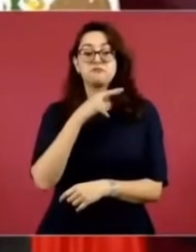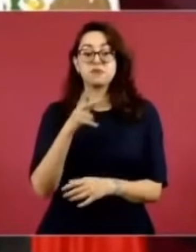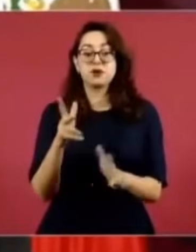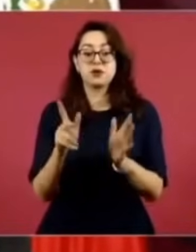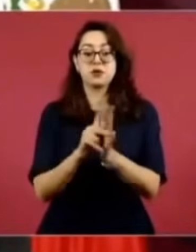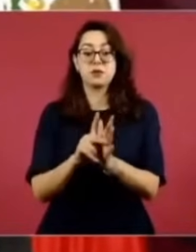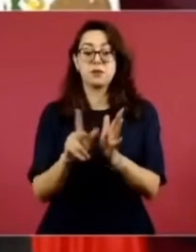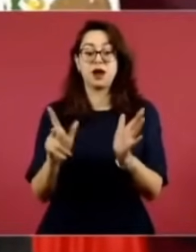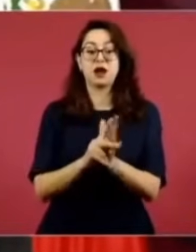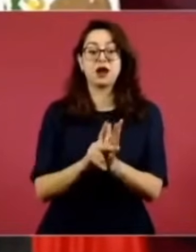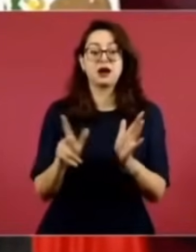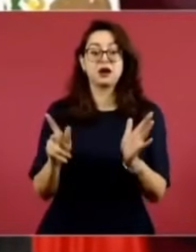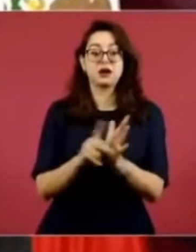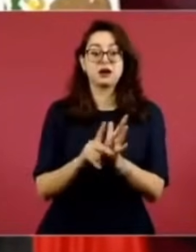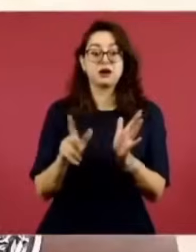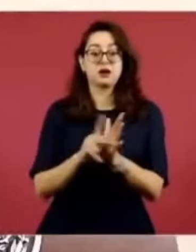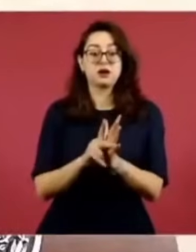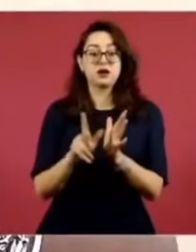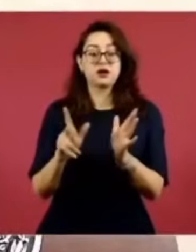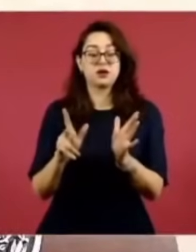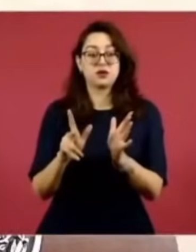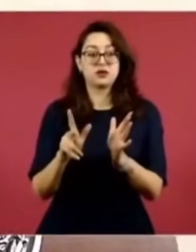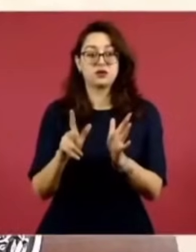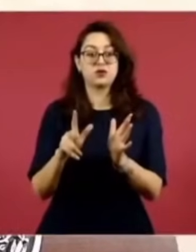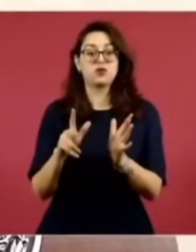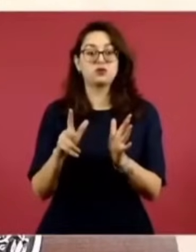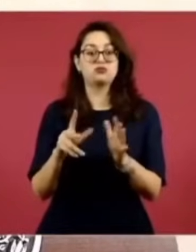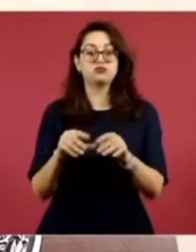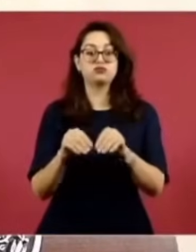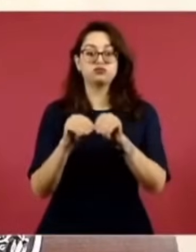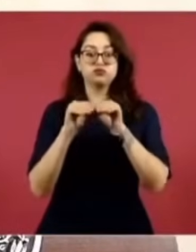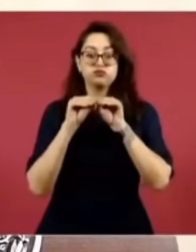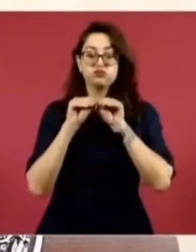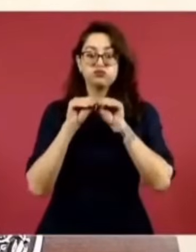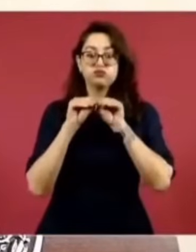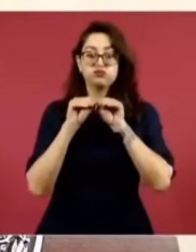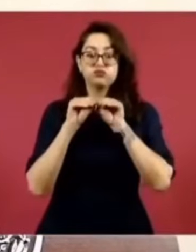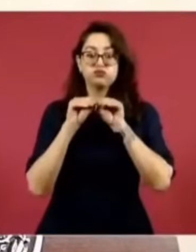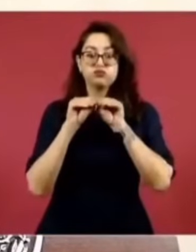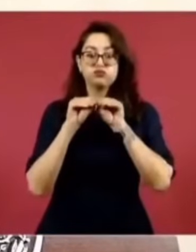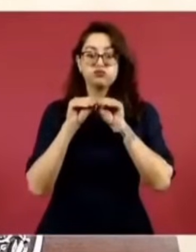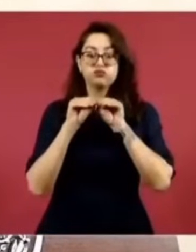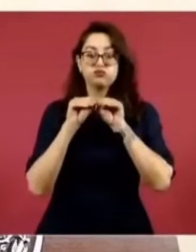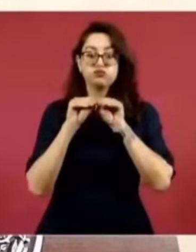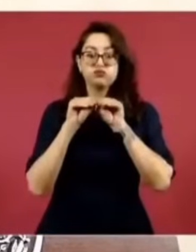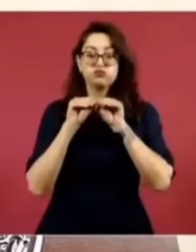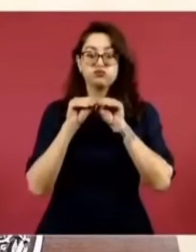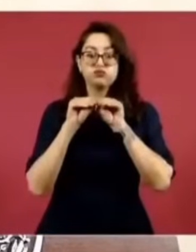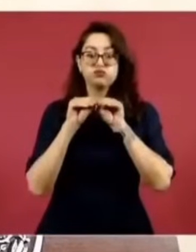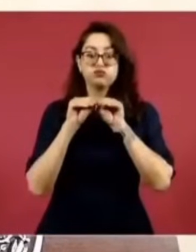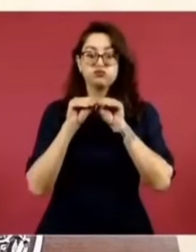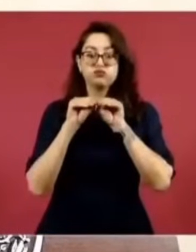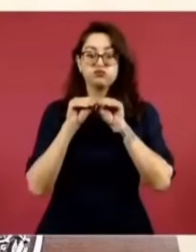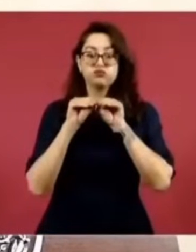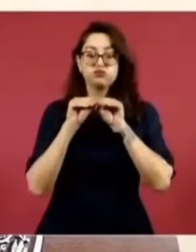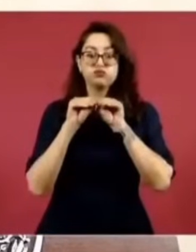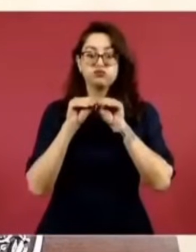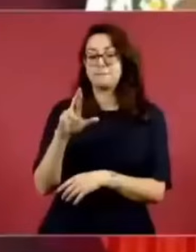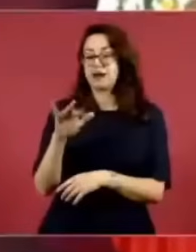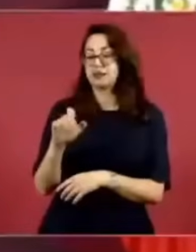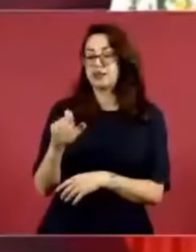oficioso del Porfiriato, llamado, por cierto, El Imparcial,